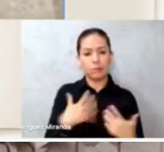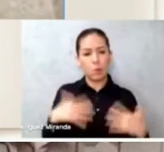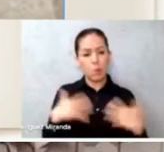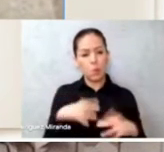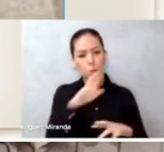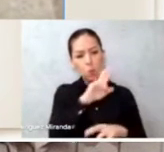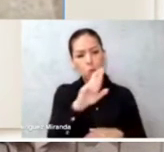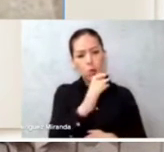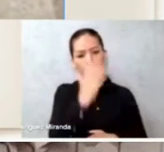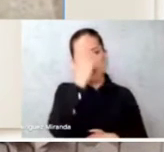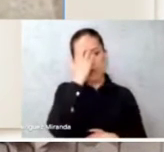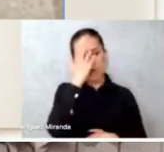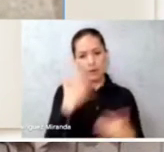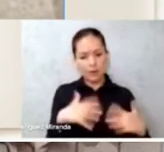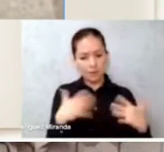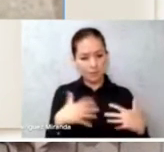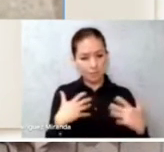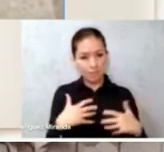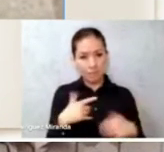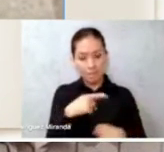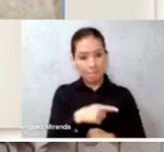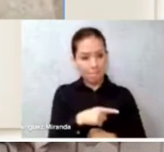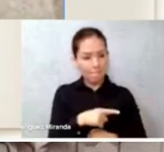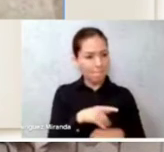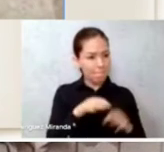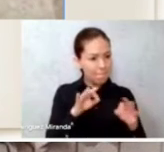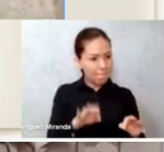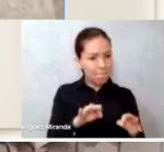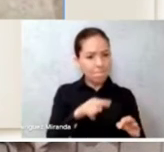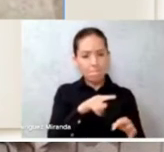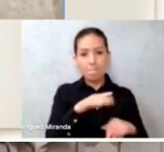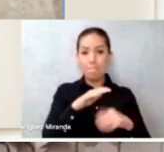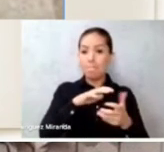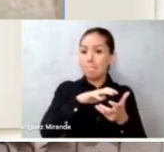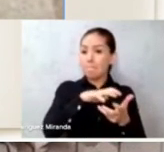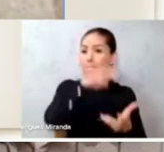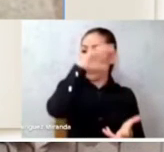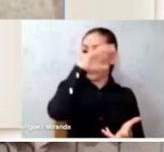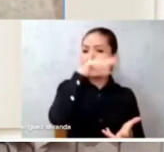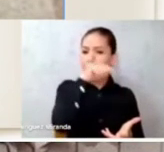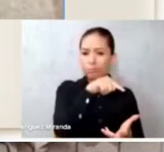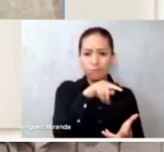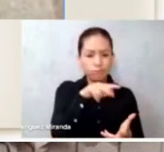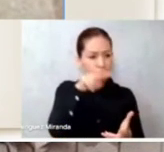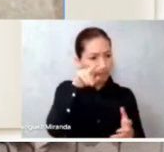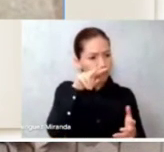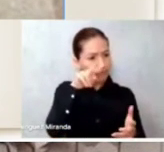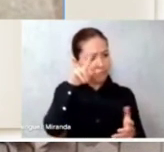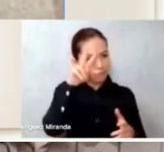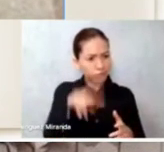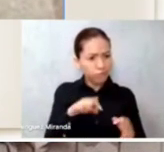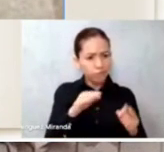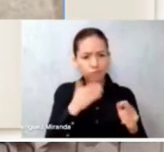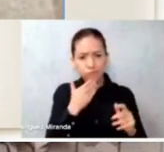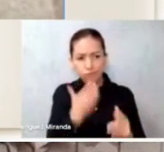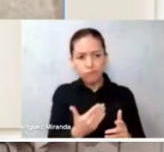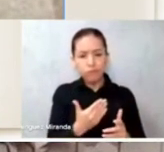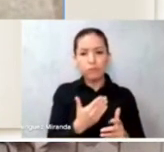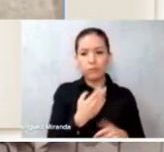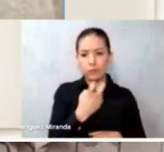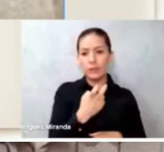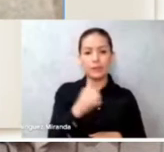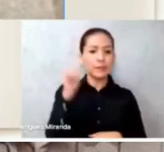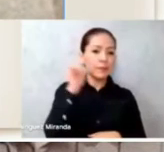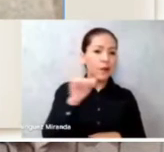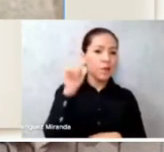que tiene mayor porcentaje de confirmaciones en el país. Siempre cobra un gran interés en la